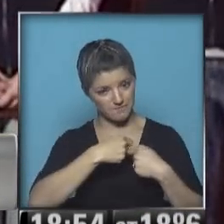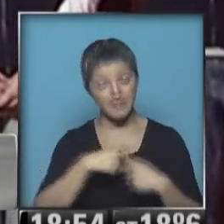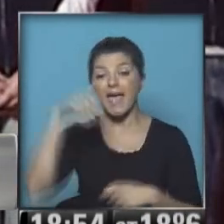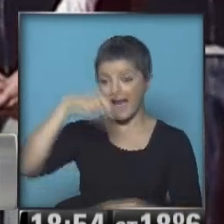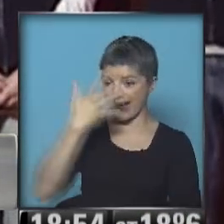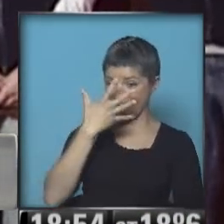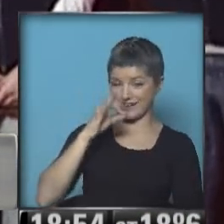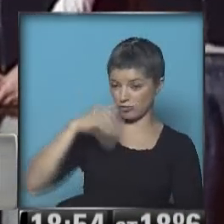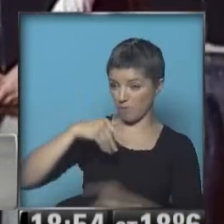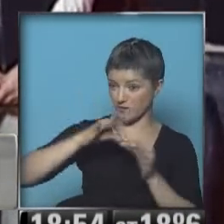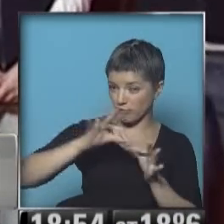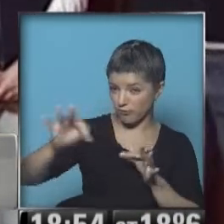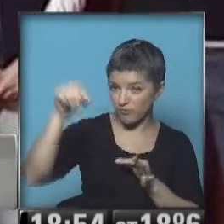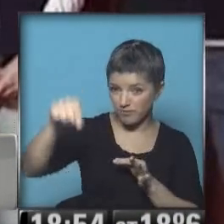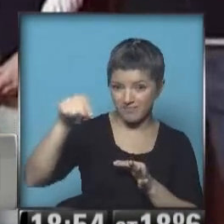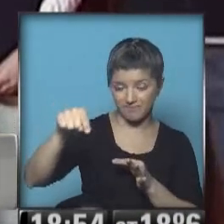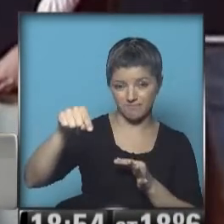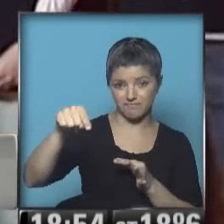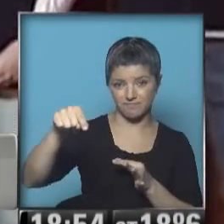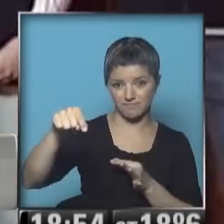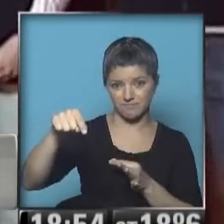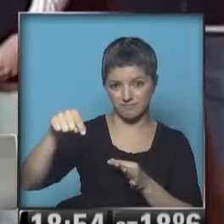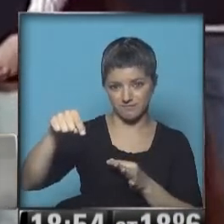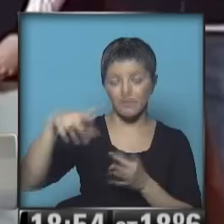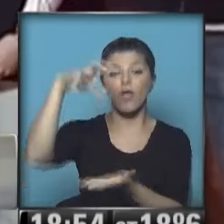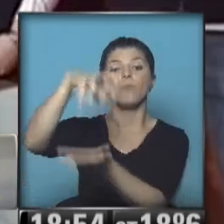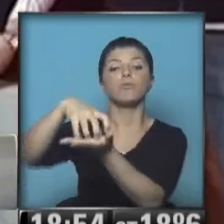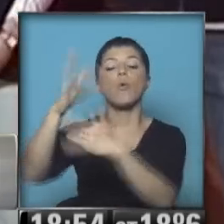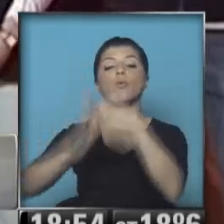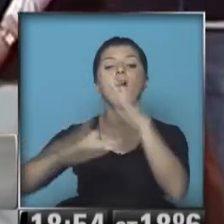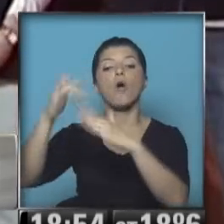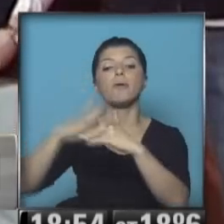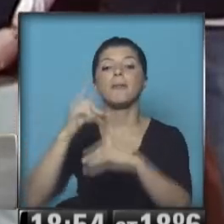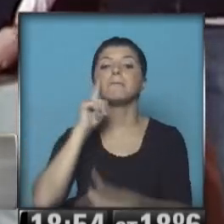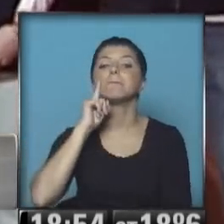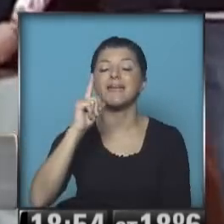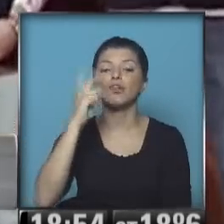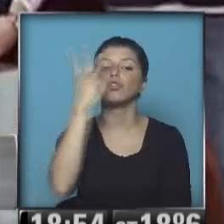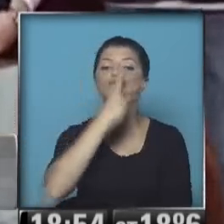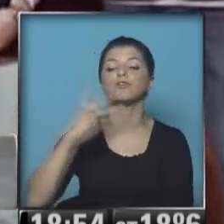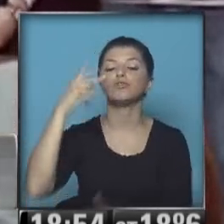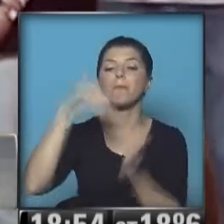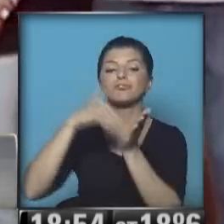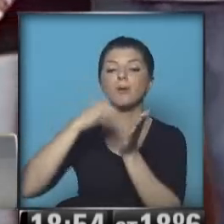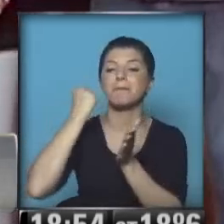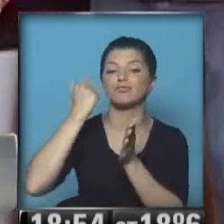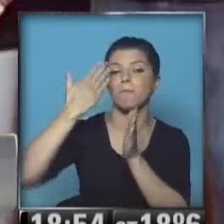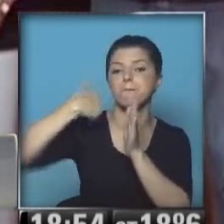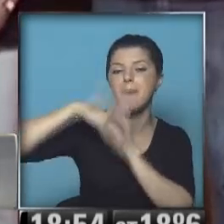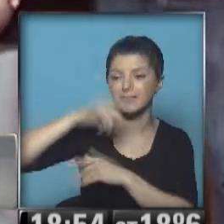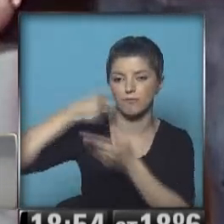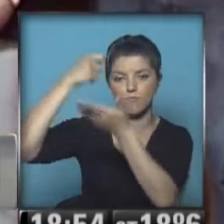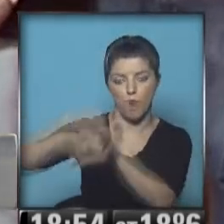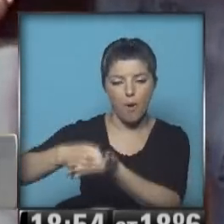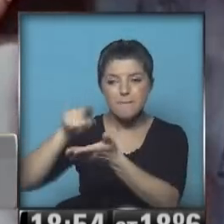más tenemos la circunvalación de Rosario, una obra que supera los 1.200 millones de pesos y que es fundamental